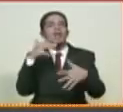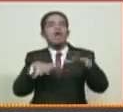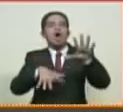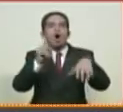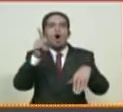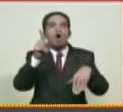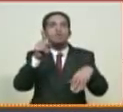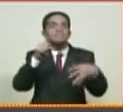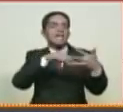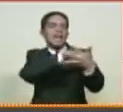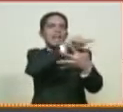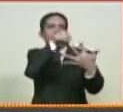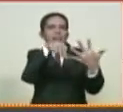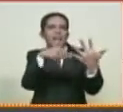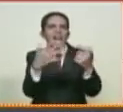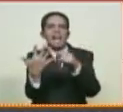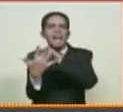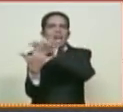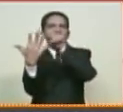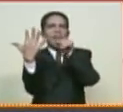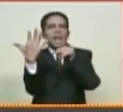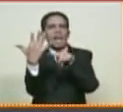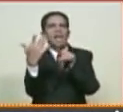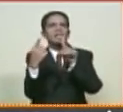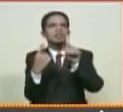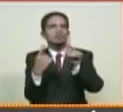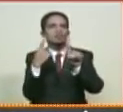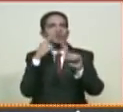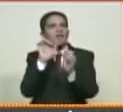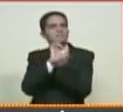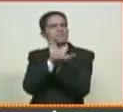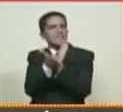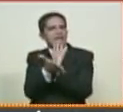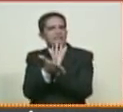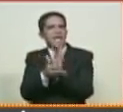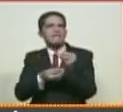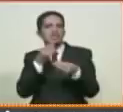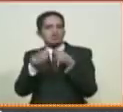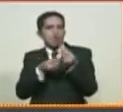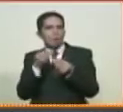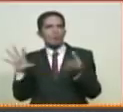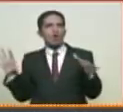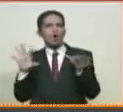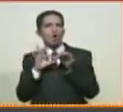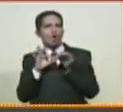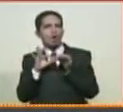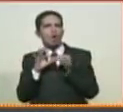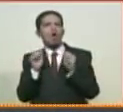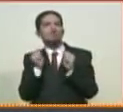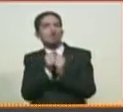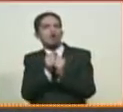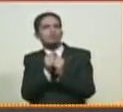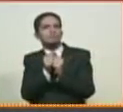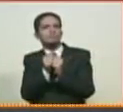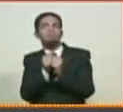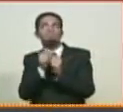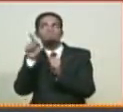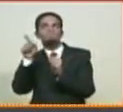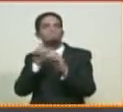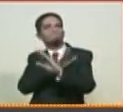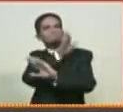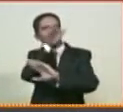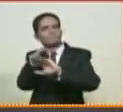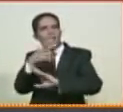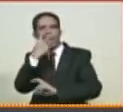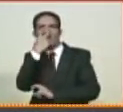de las 11 líneas estratégicas del programa de recuperación económica y cómo eso se concatena con la visita exitosísima que